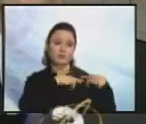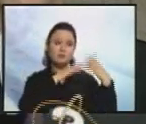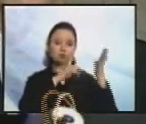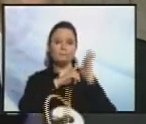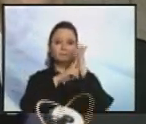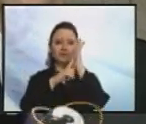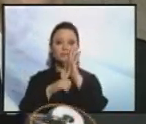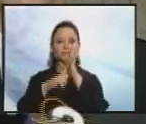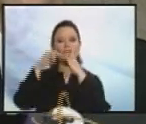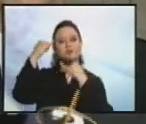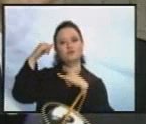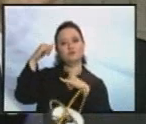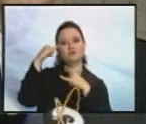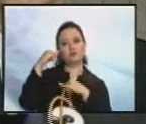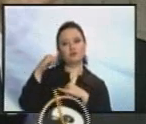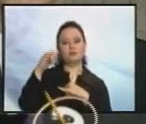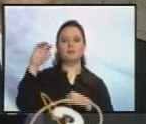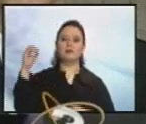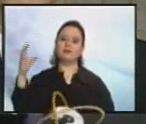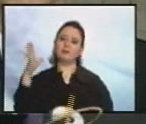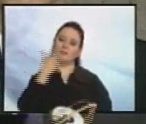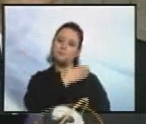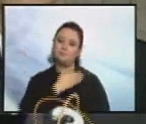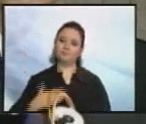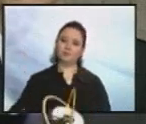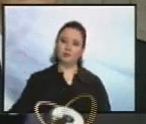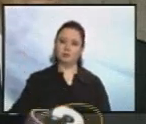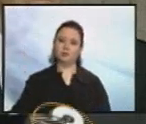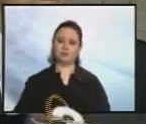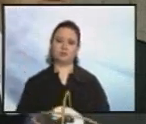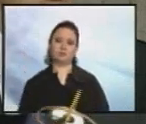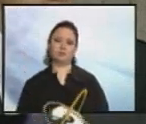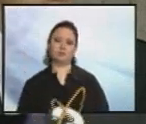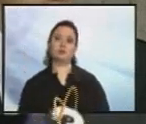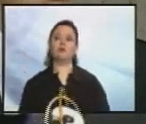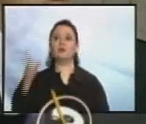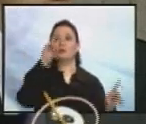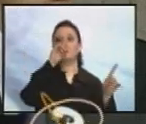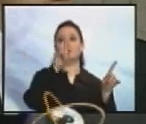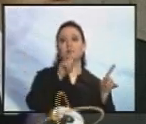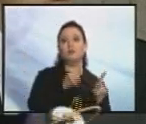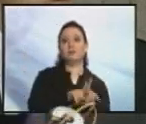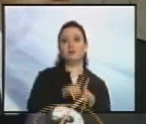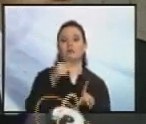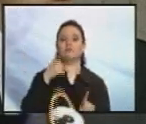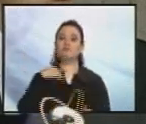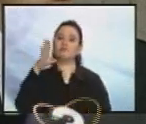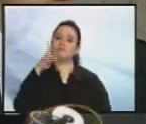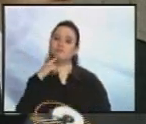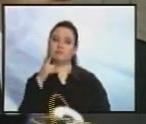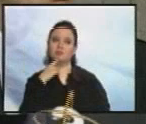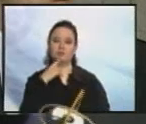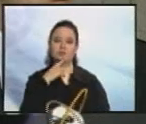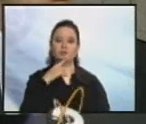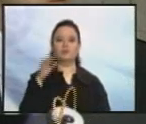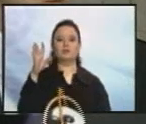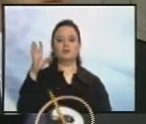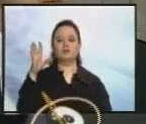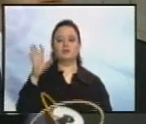presentar informe que corresponde al gobierno. Además, comparezco por constituir